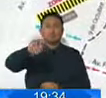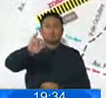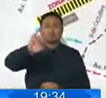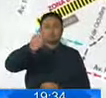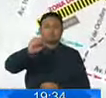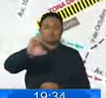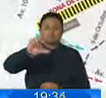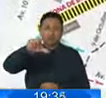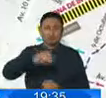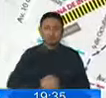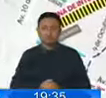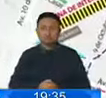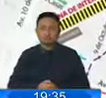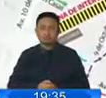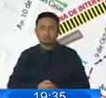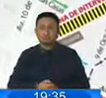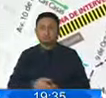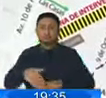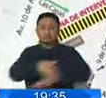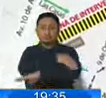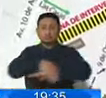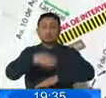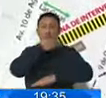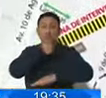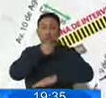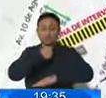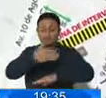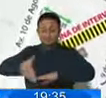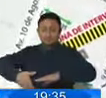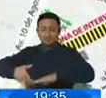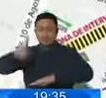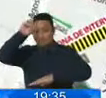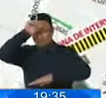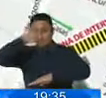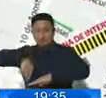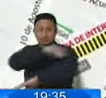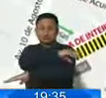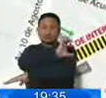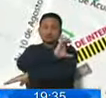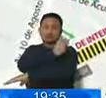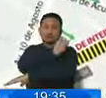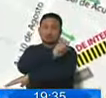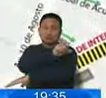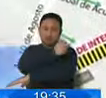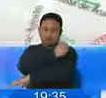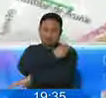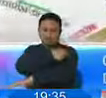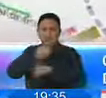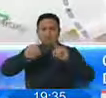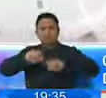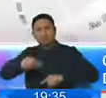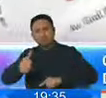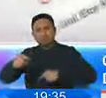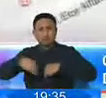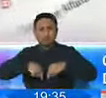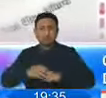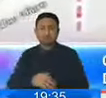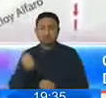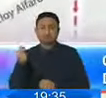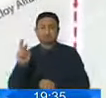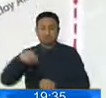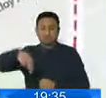importante es el de la avenida Eloy Alfaro, entre las calles Alemania y Las Casas. Para ello se ha dispuesto varias alternativas viales. De sur a